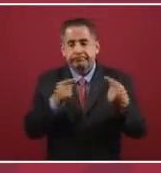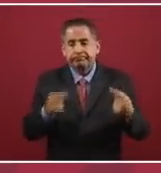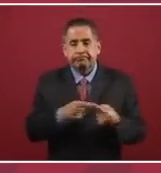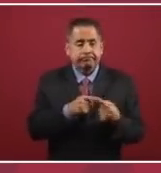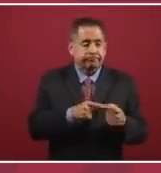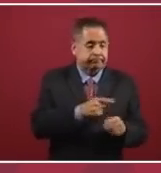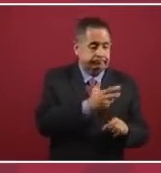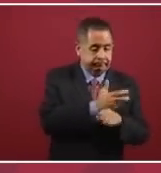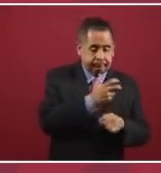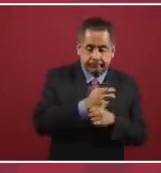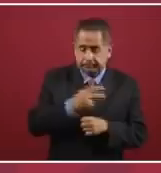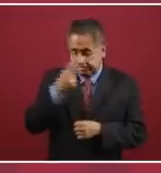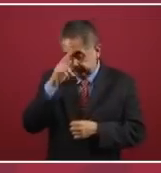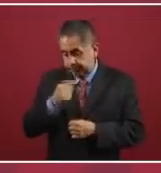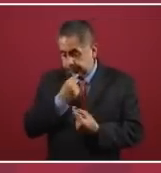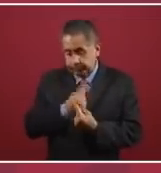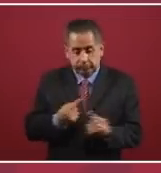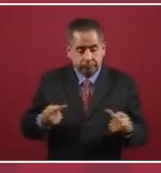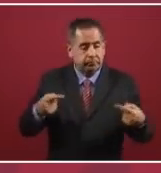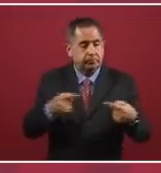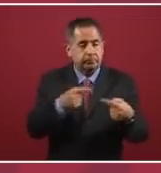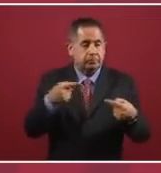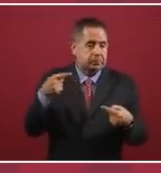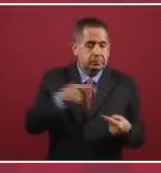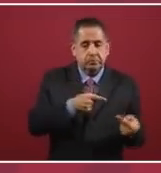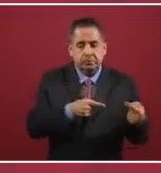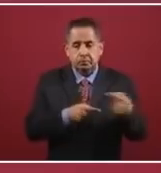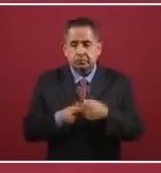estadounidenses y mexicanos, las ofensas